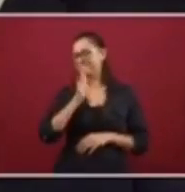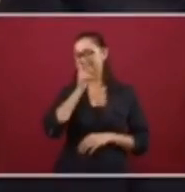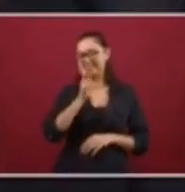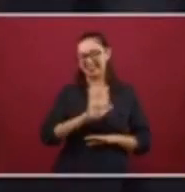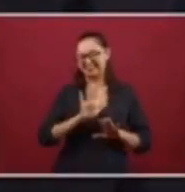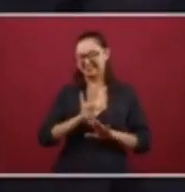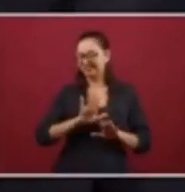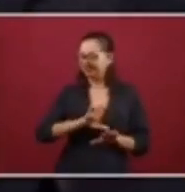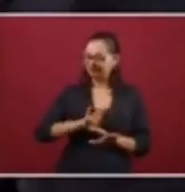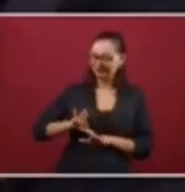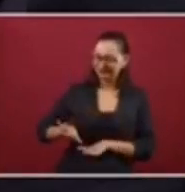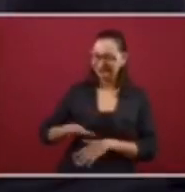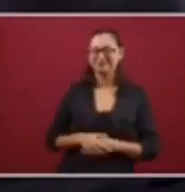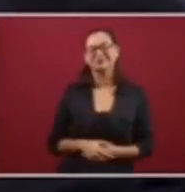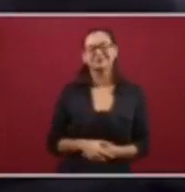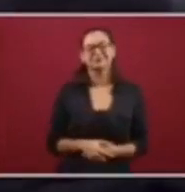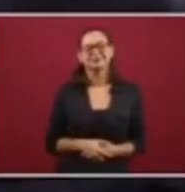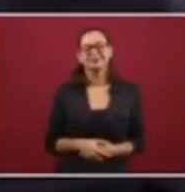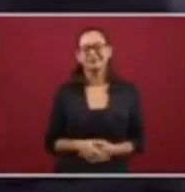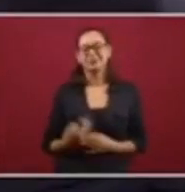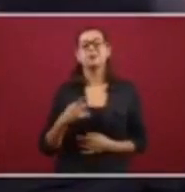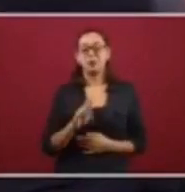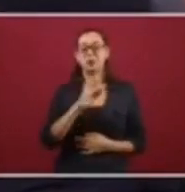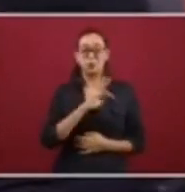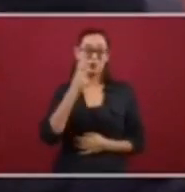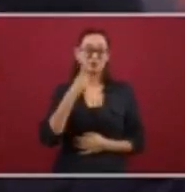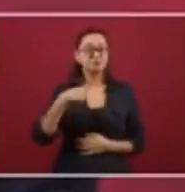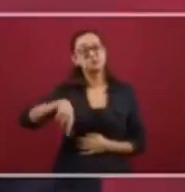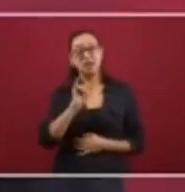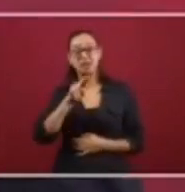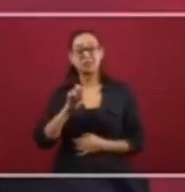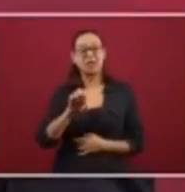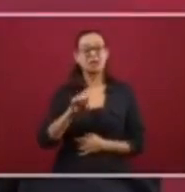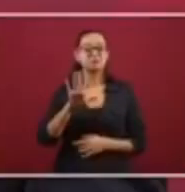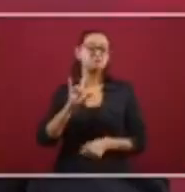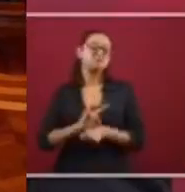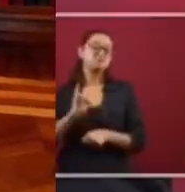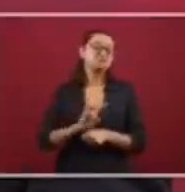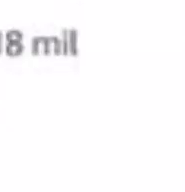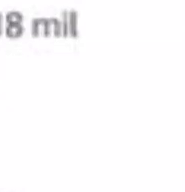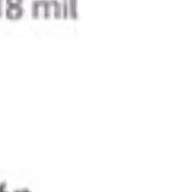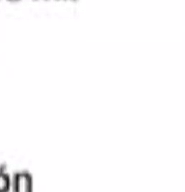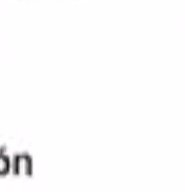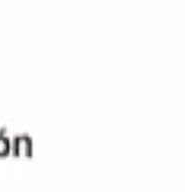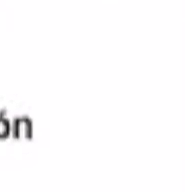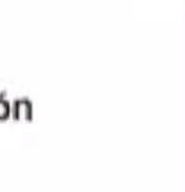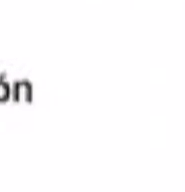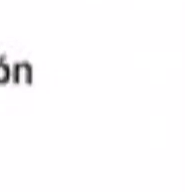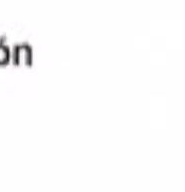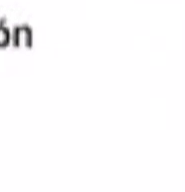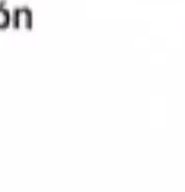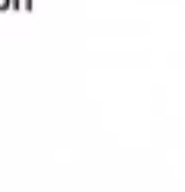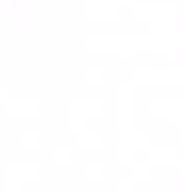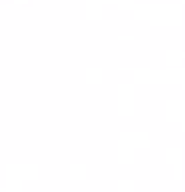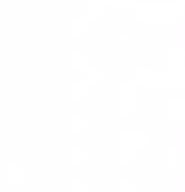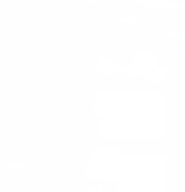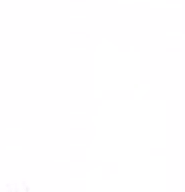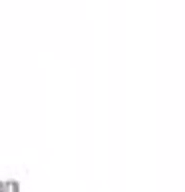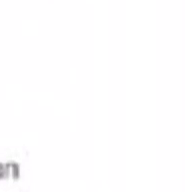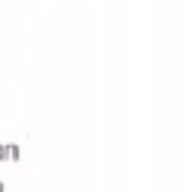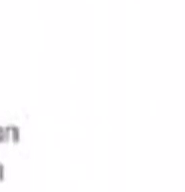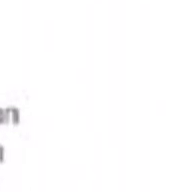corresponde, pero sí puedo decir que de adorno, de florero. He criticado que algunos líderes de la